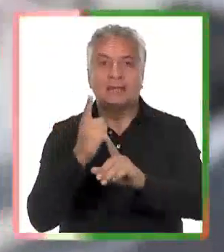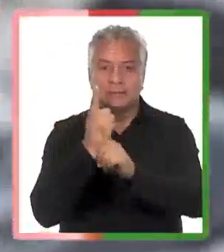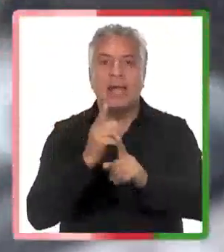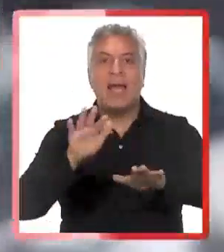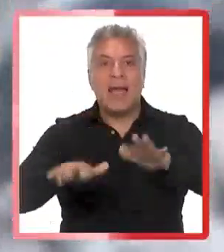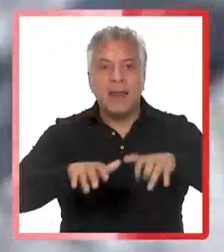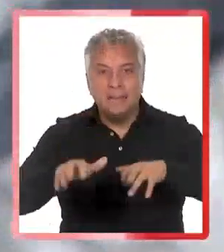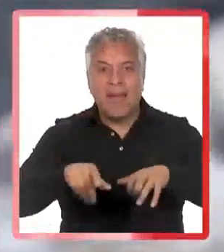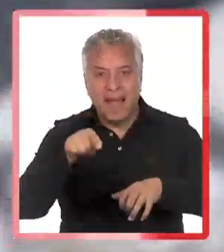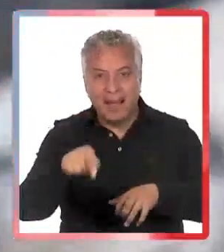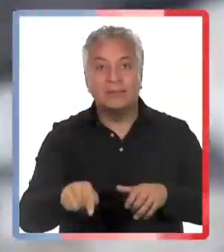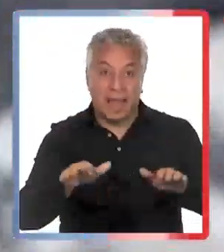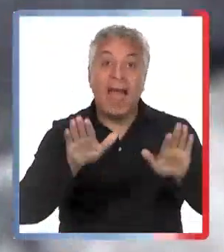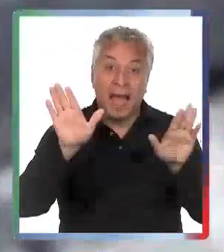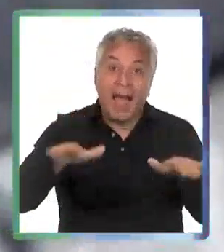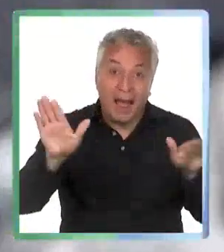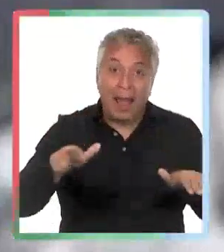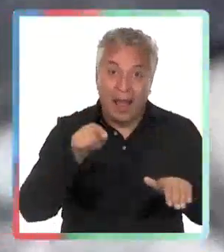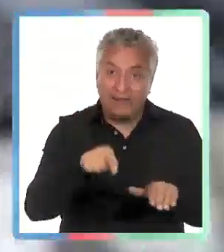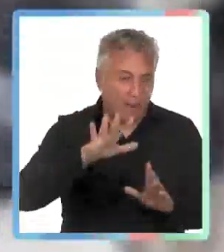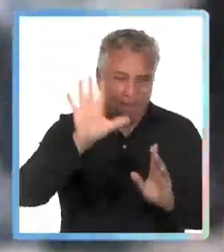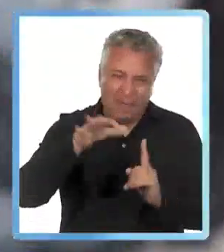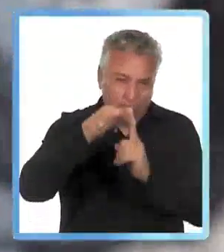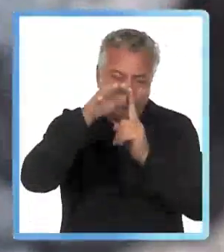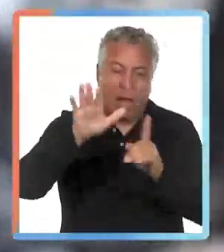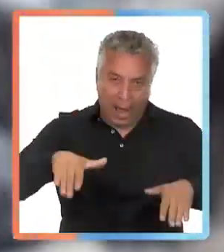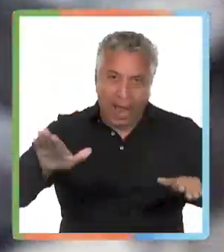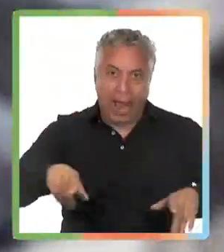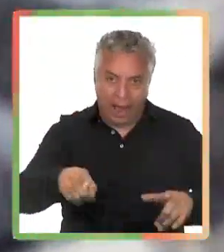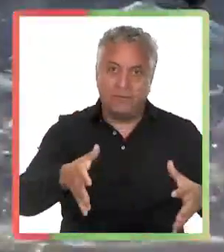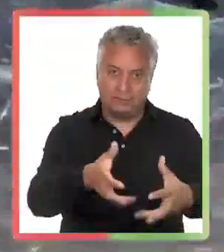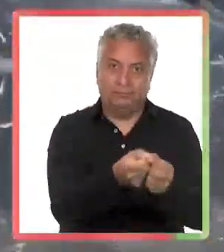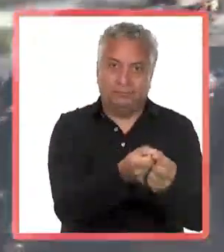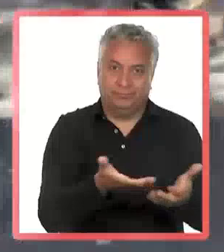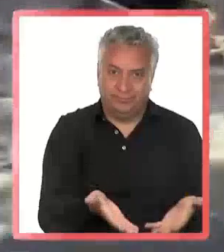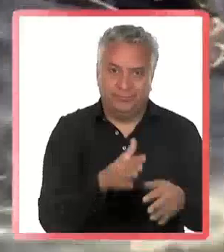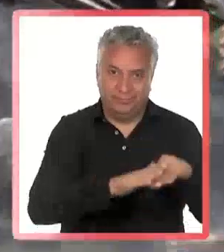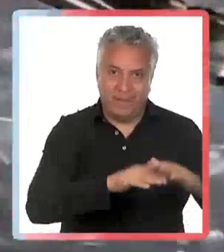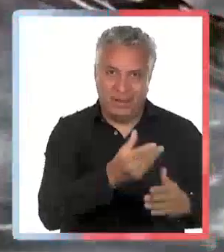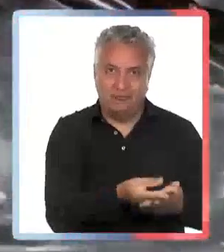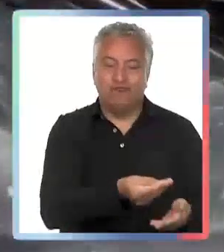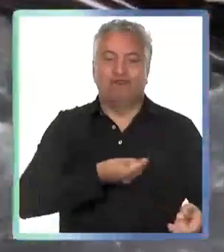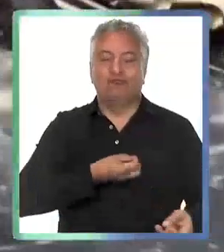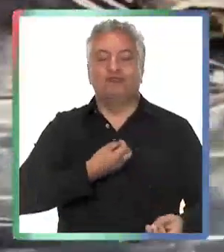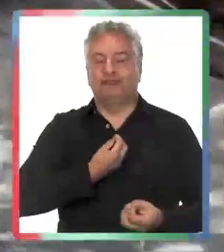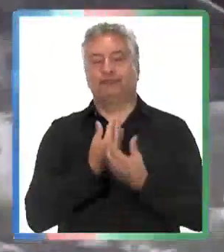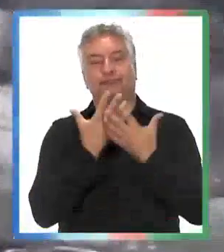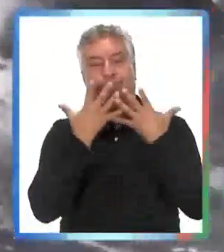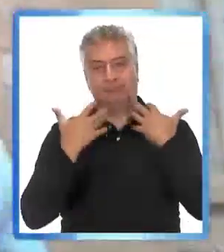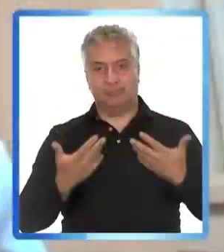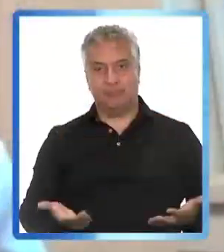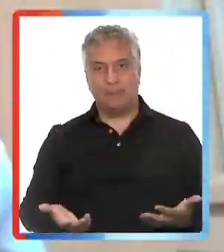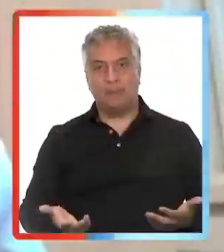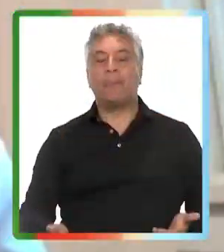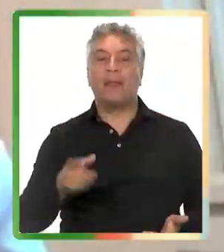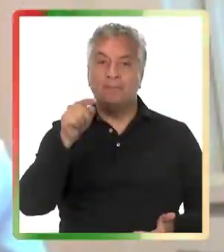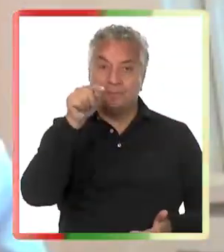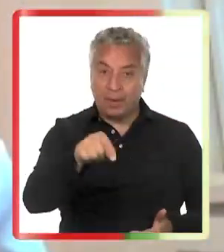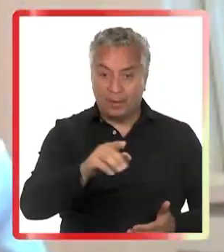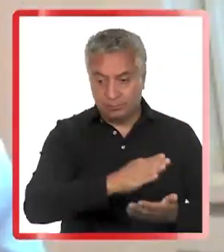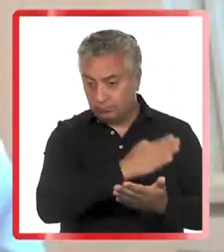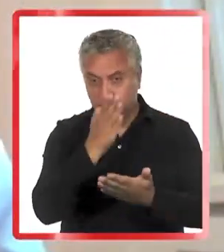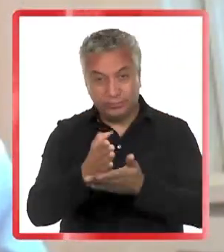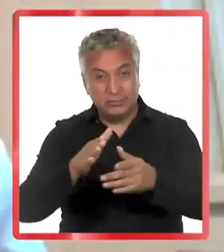estrecho con animales infectados, especialmente aves. De los últimos datos que tengo yo a mano de la Organización Mundial de la Salud,